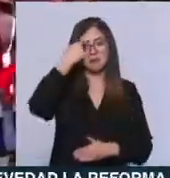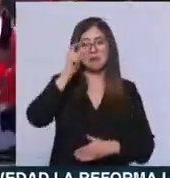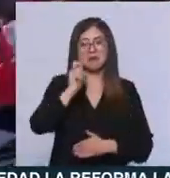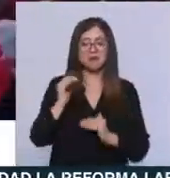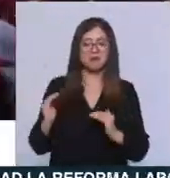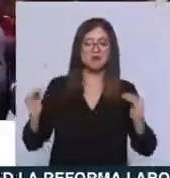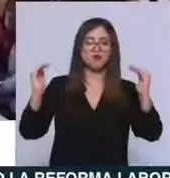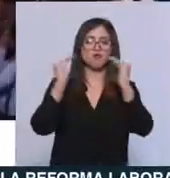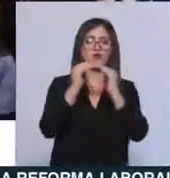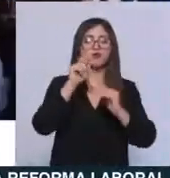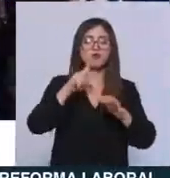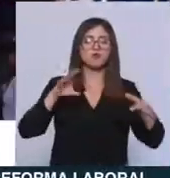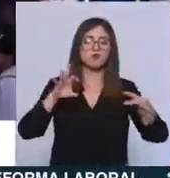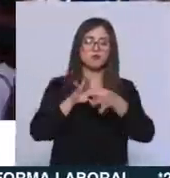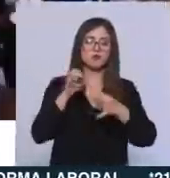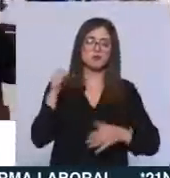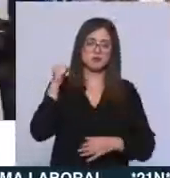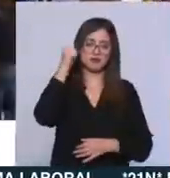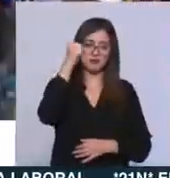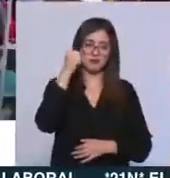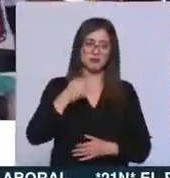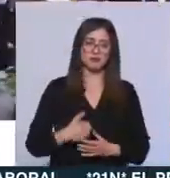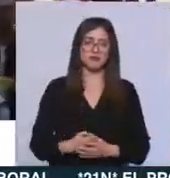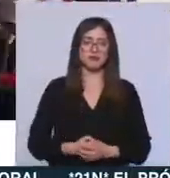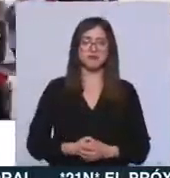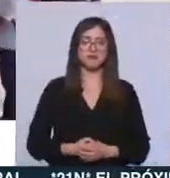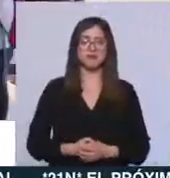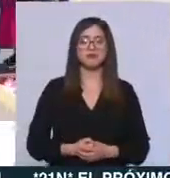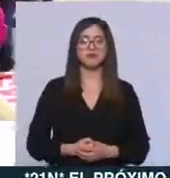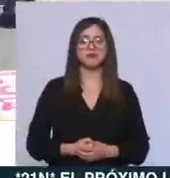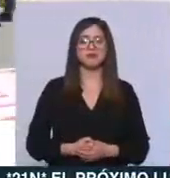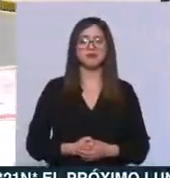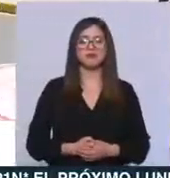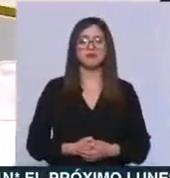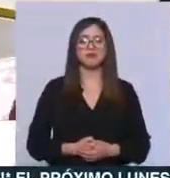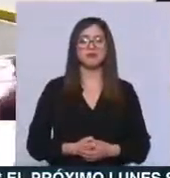democracia sindical. Con imágenes de Jorge Barajas, Eric Pinto, 21 Noticias.